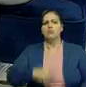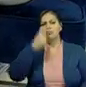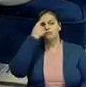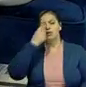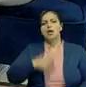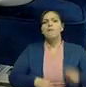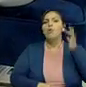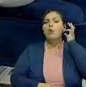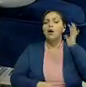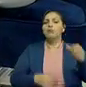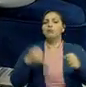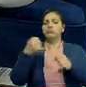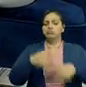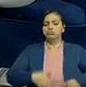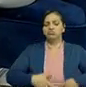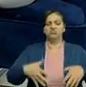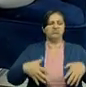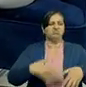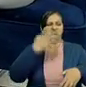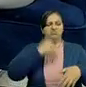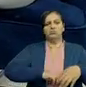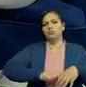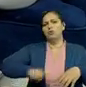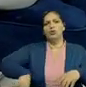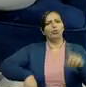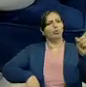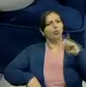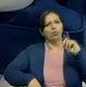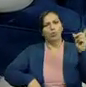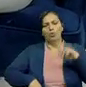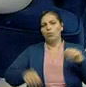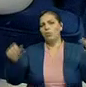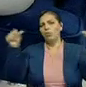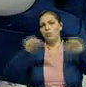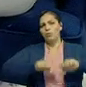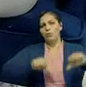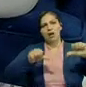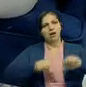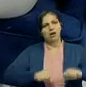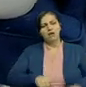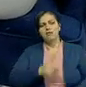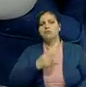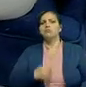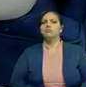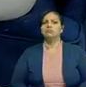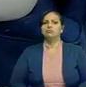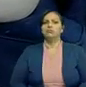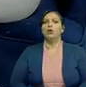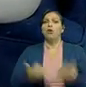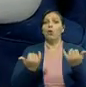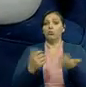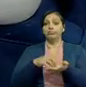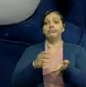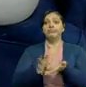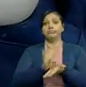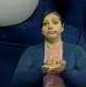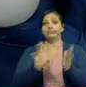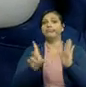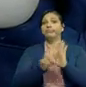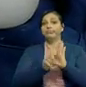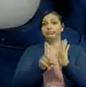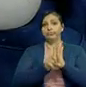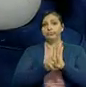la vida desde su concepción respecto de este controversial tema que el día de hoy será decidido en la Asamblea,